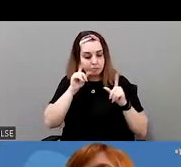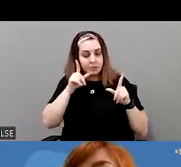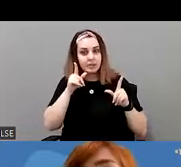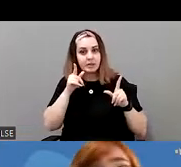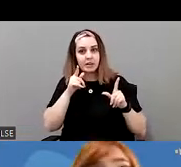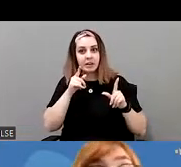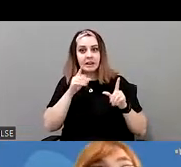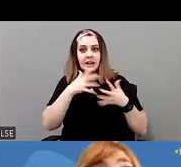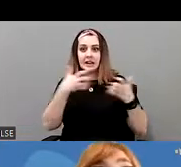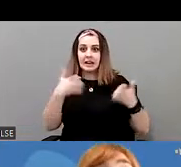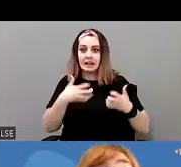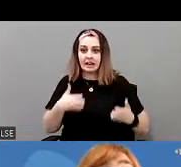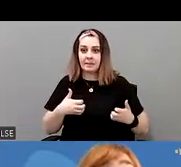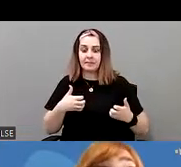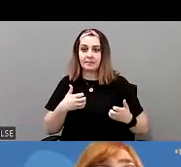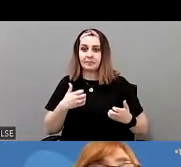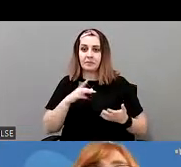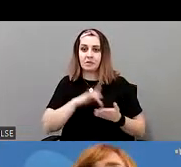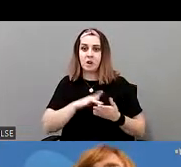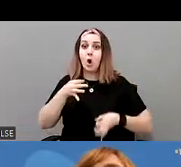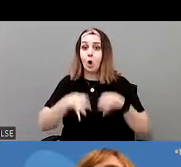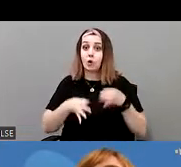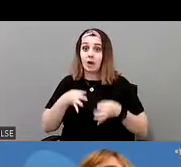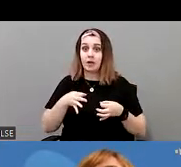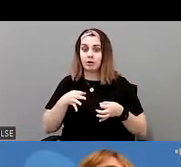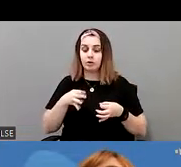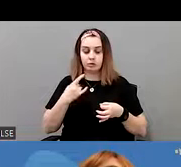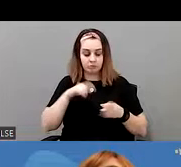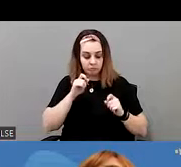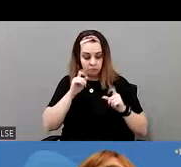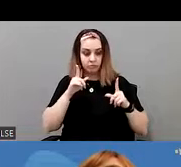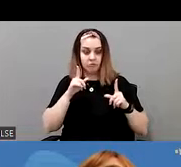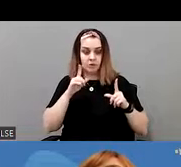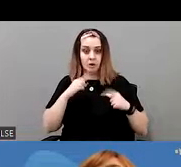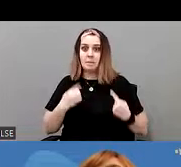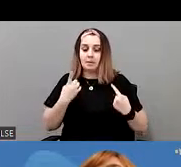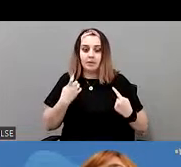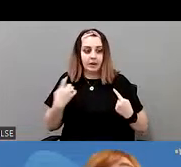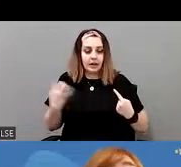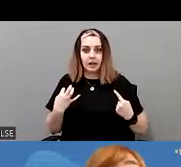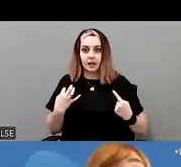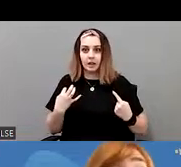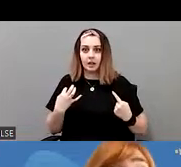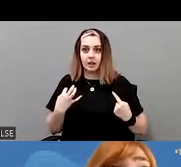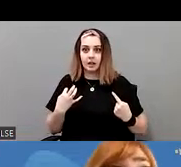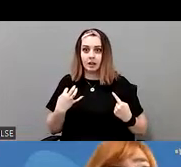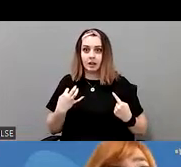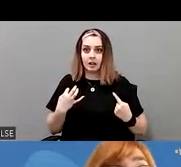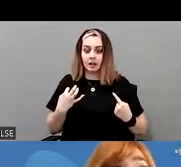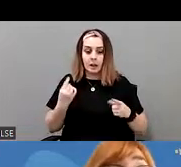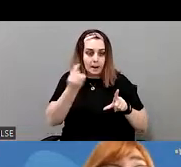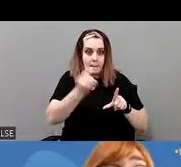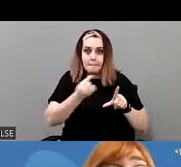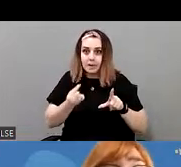hacer el relato de los hechos en el juzgado que es que lo primero que nos faltaba era que los